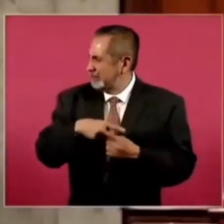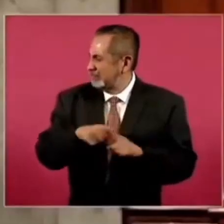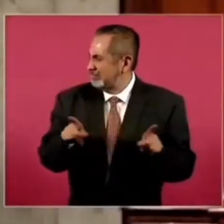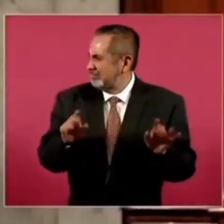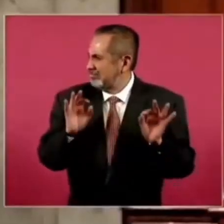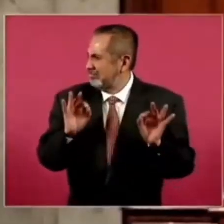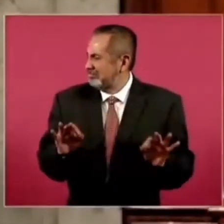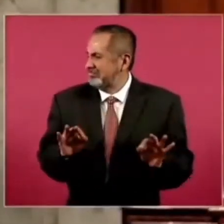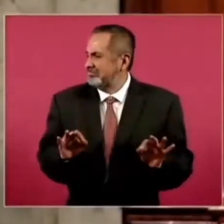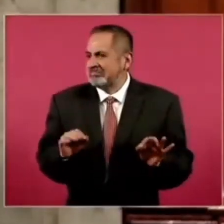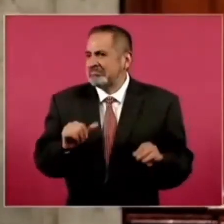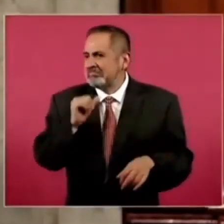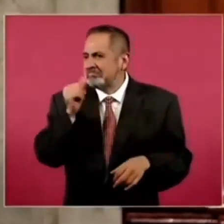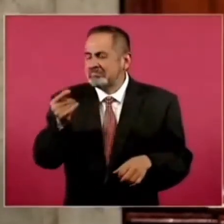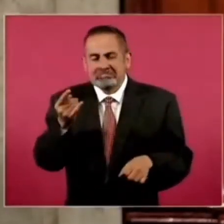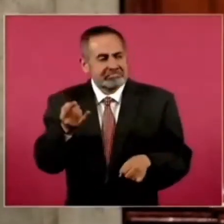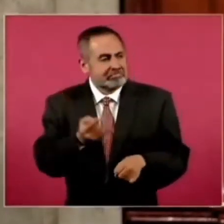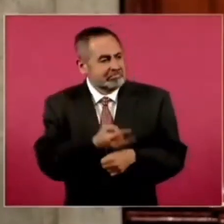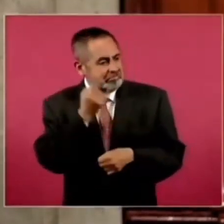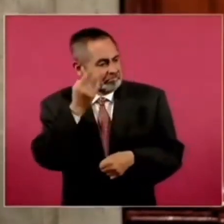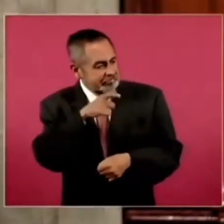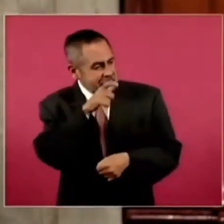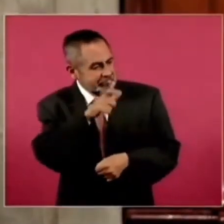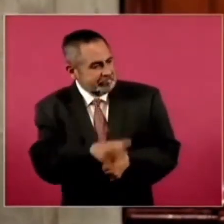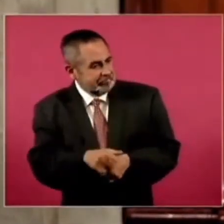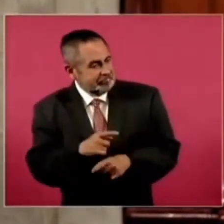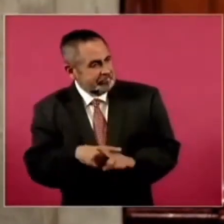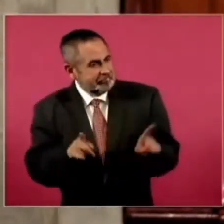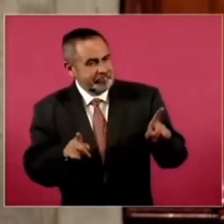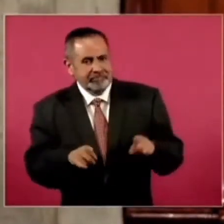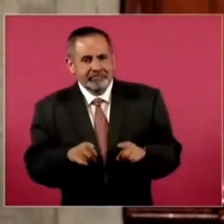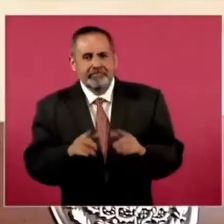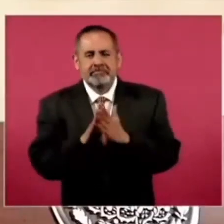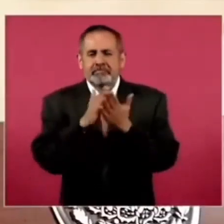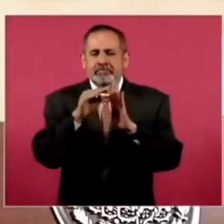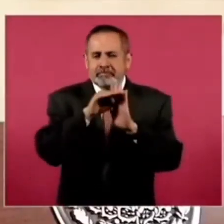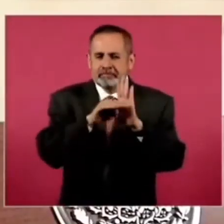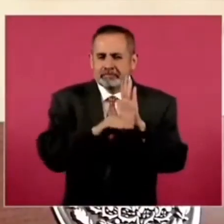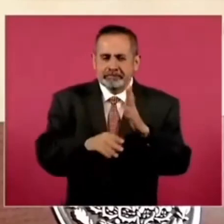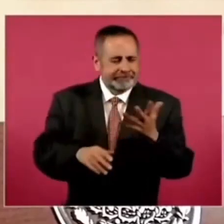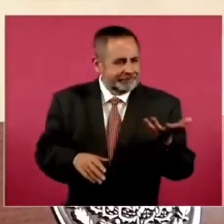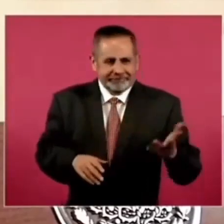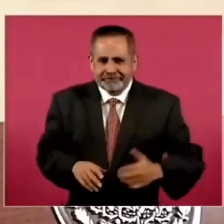pues en otro concepto, pero los libros de texto,